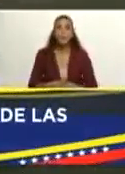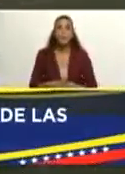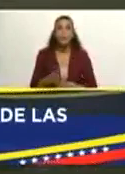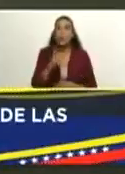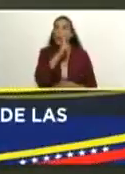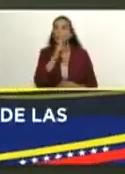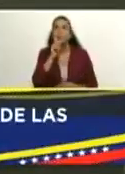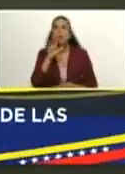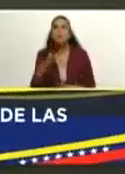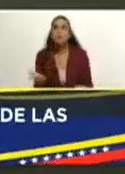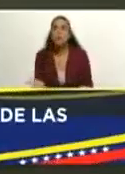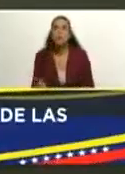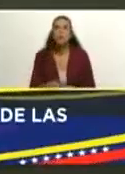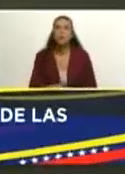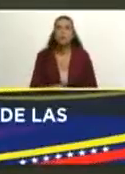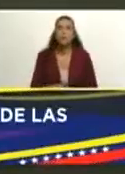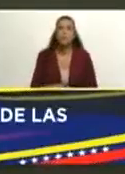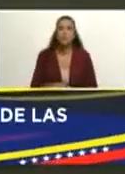llama?